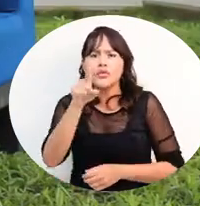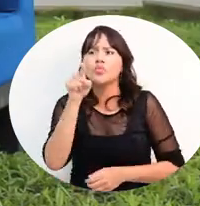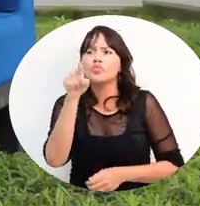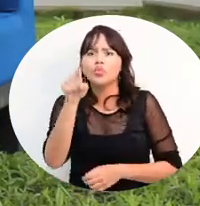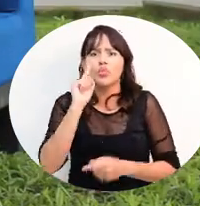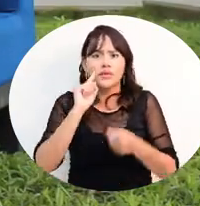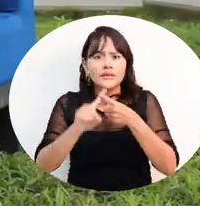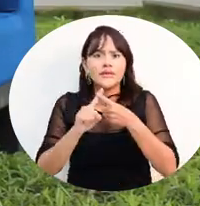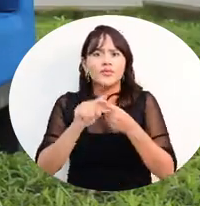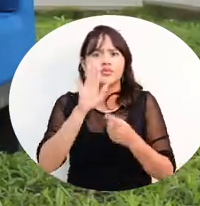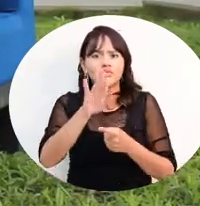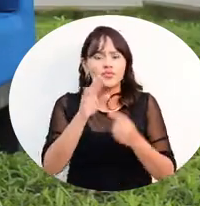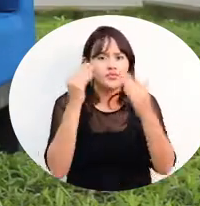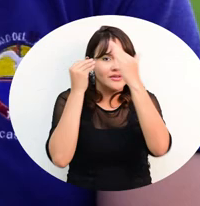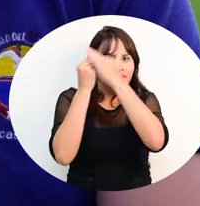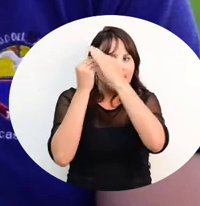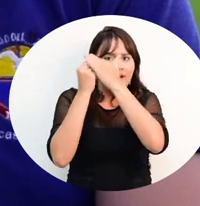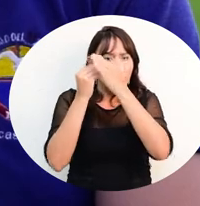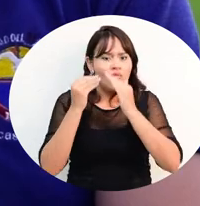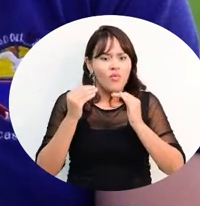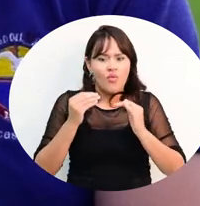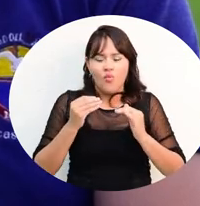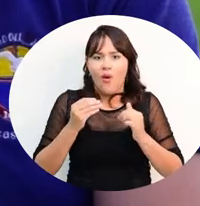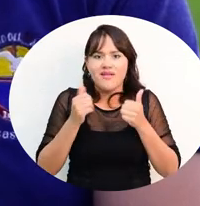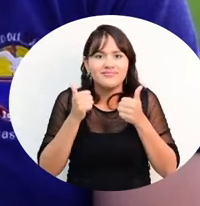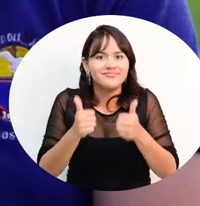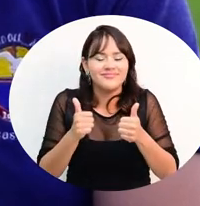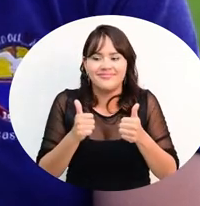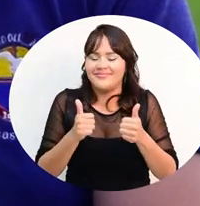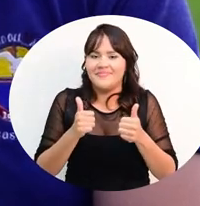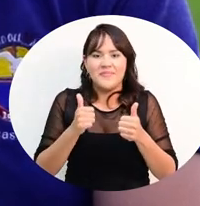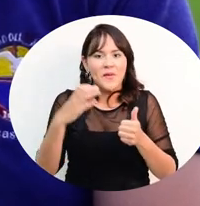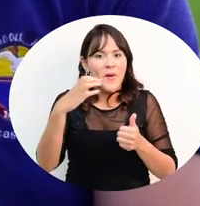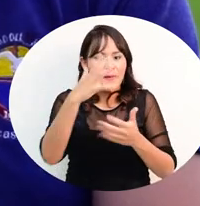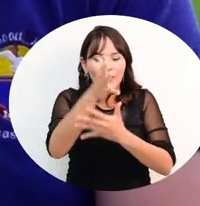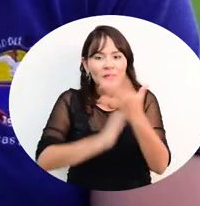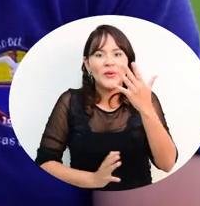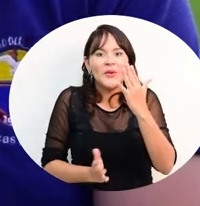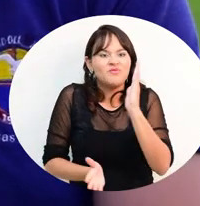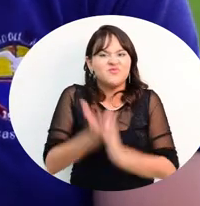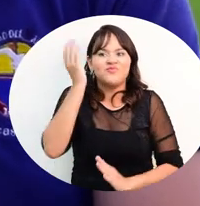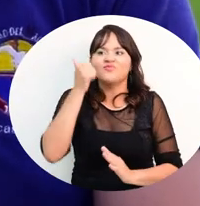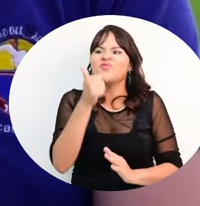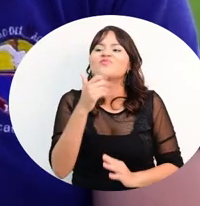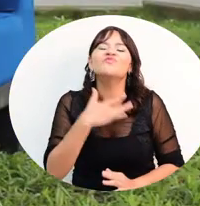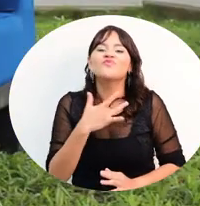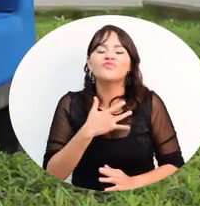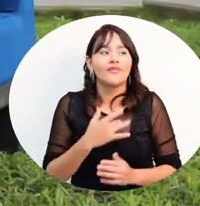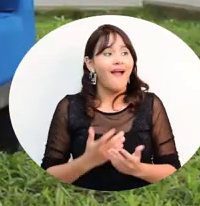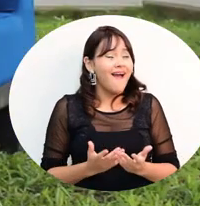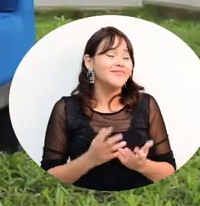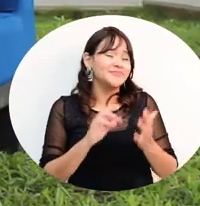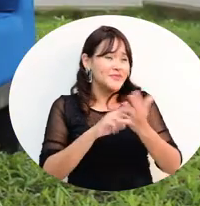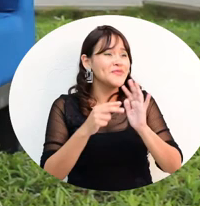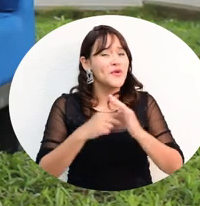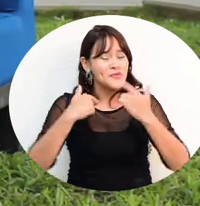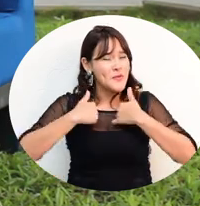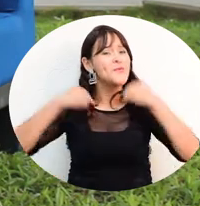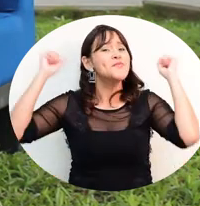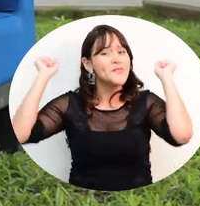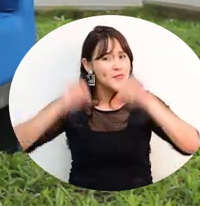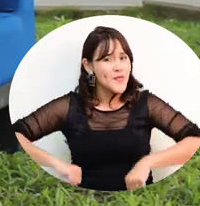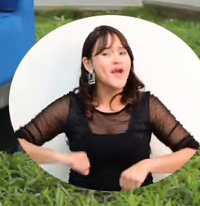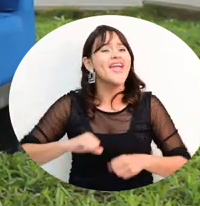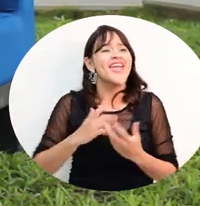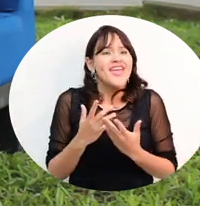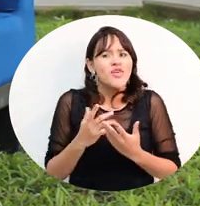logro hacia tu vida, desde ese proceso? Pues bueno, sentir de que soy capaz de lograr grandes cosas y que digamos que el camino